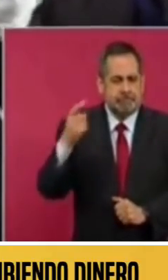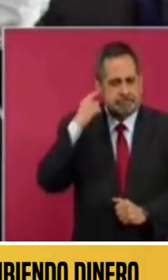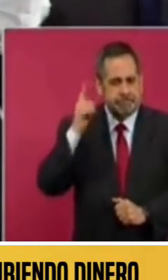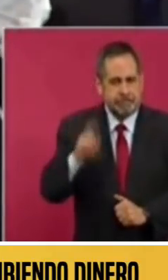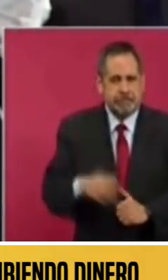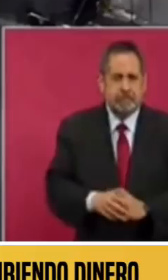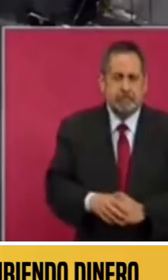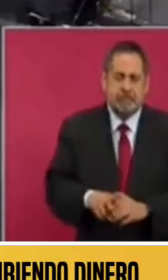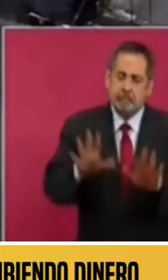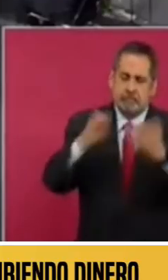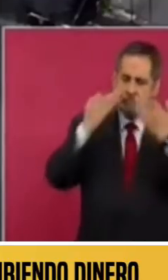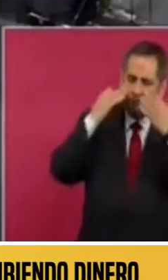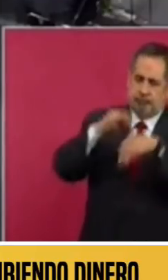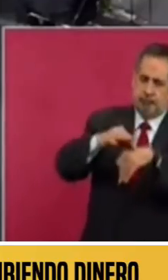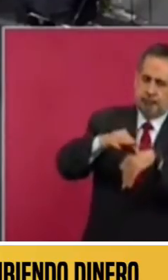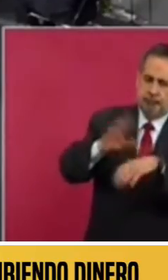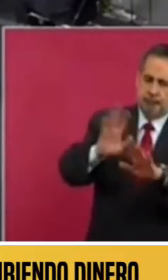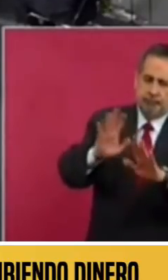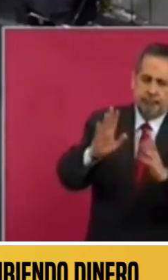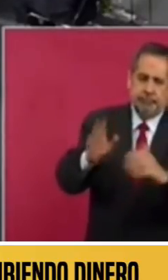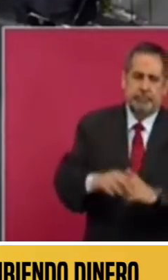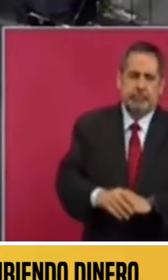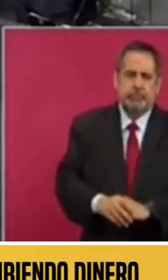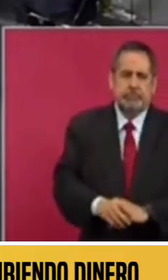eso no me consta